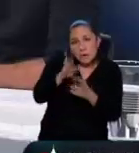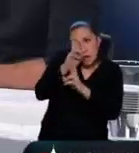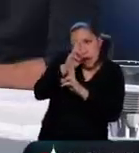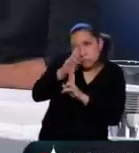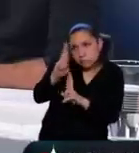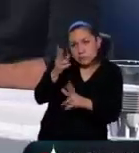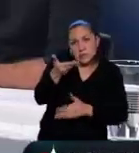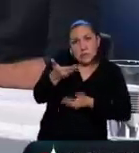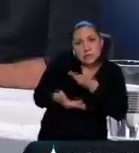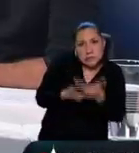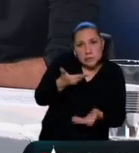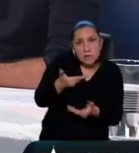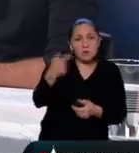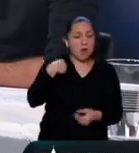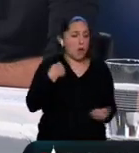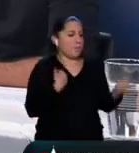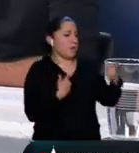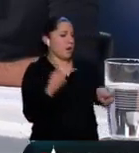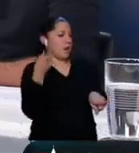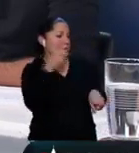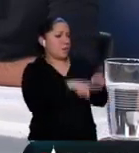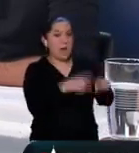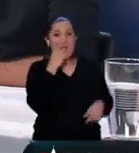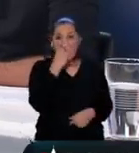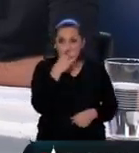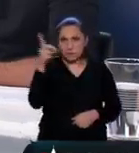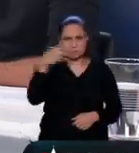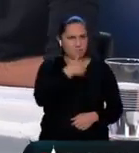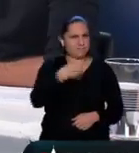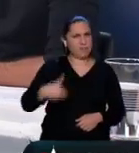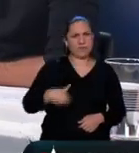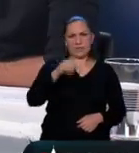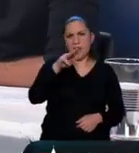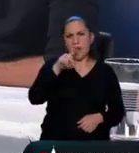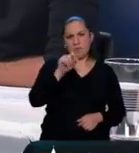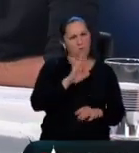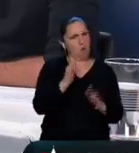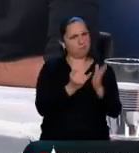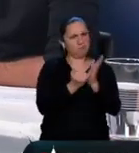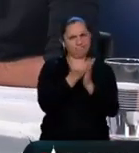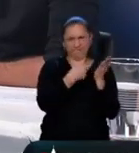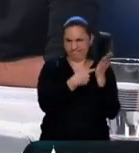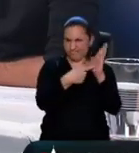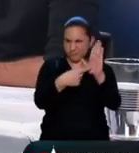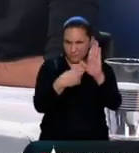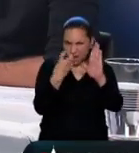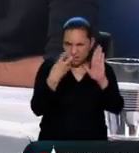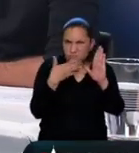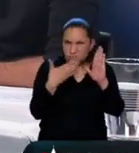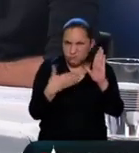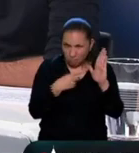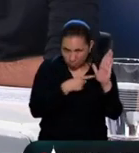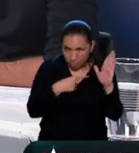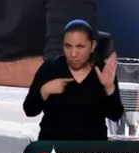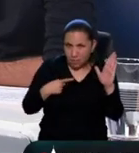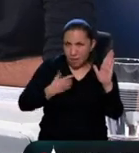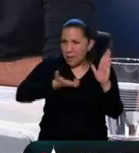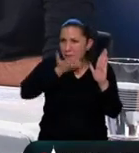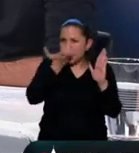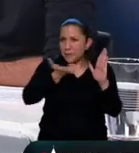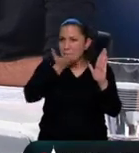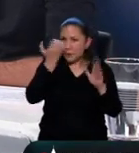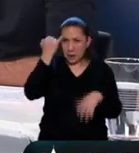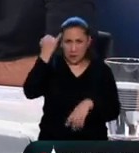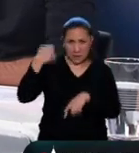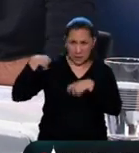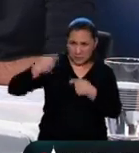gente, como tú muy bien señalas, que ha tomado el relevo de esa denuncia y hoy también le parece fundamental que